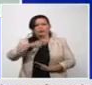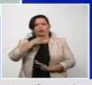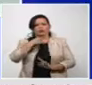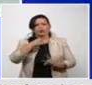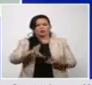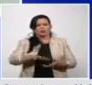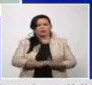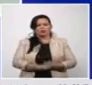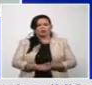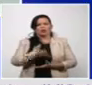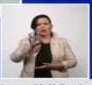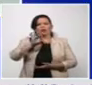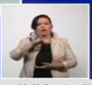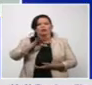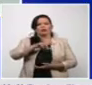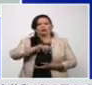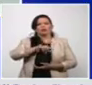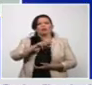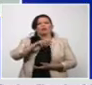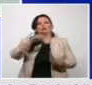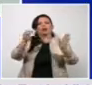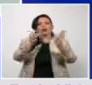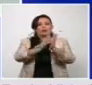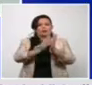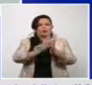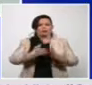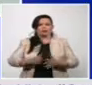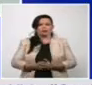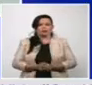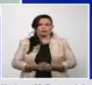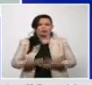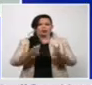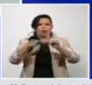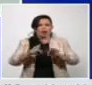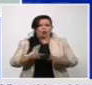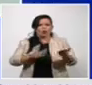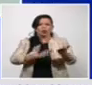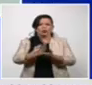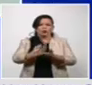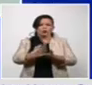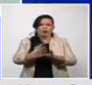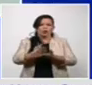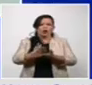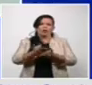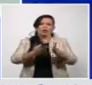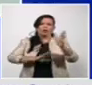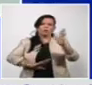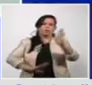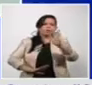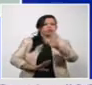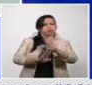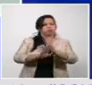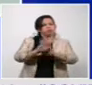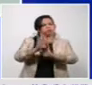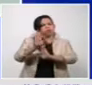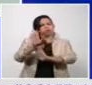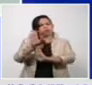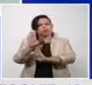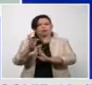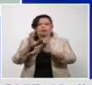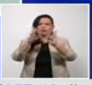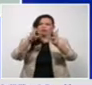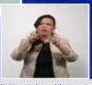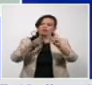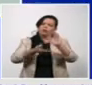14.115 casos por millón de habitantes. Y es que ha vuelto de nuevo a subir la estadística, doctor. Ha subido, son cifras elevadas, y lo peor